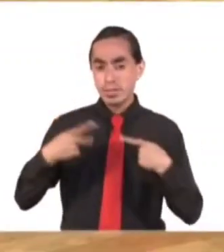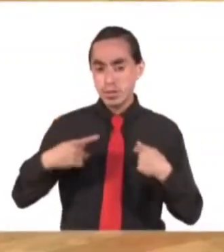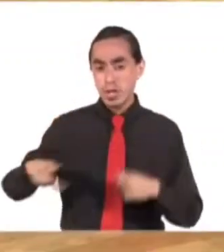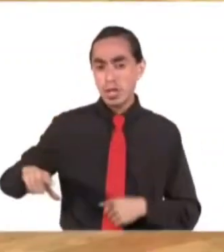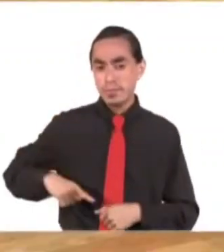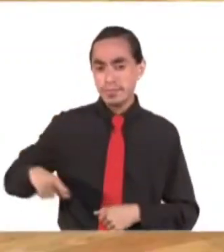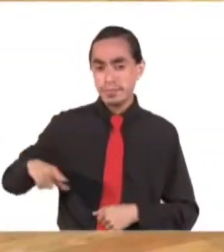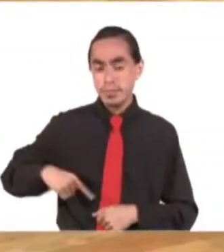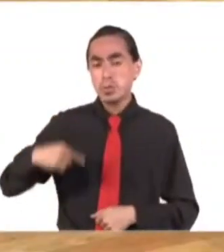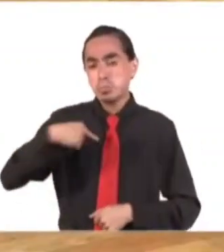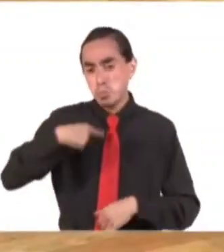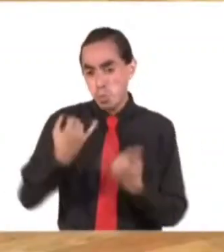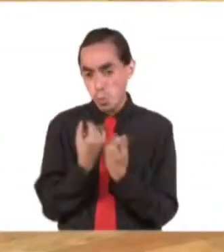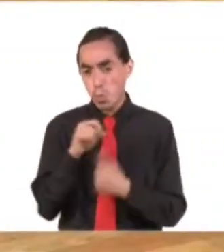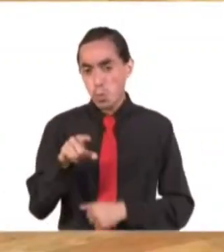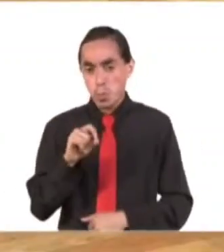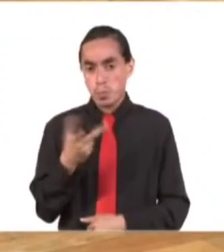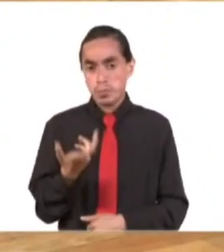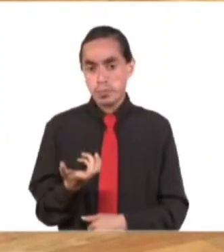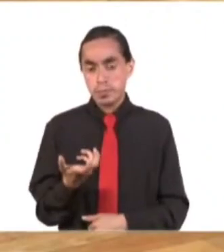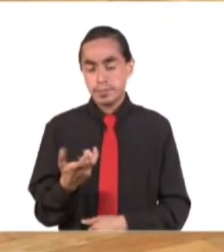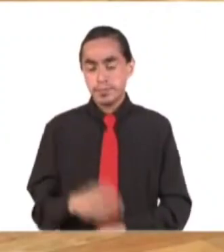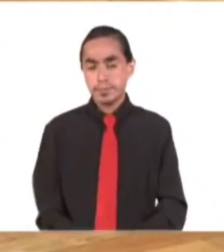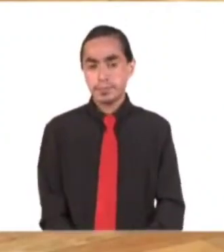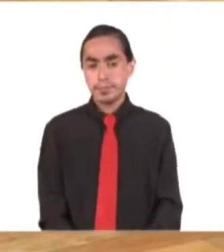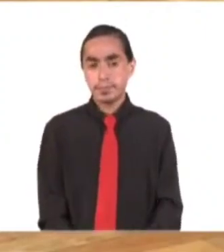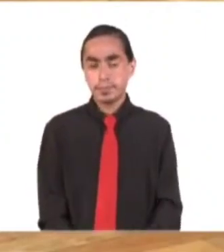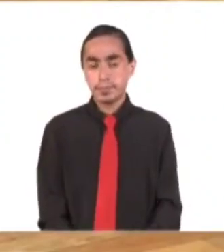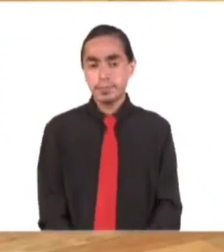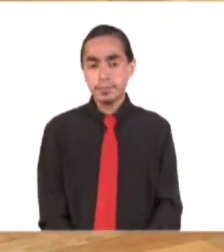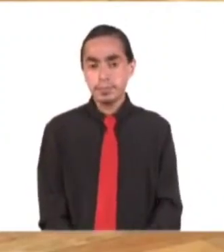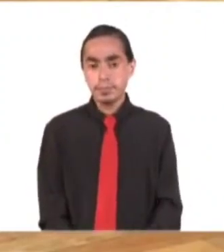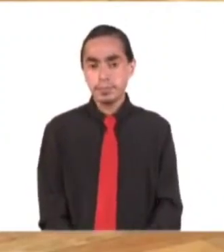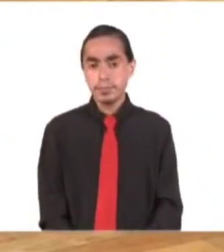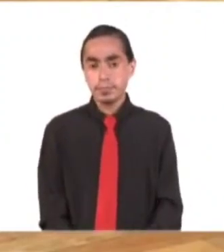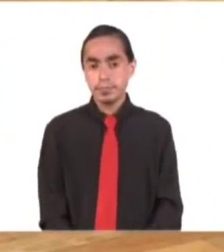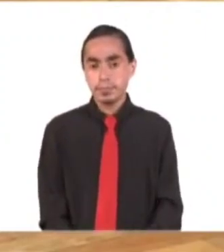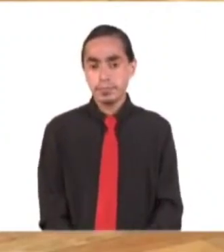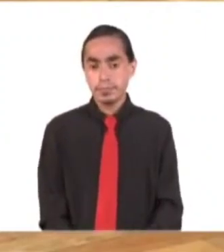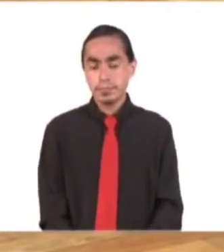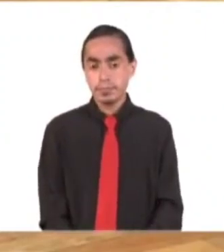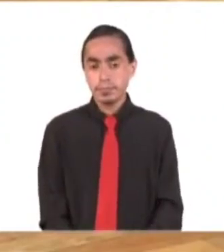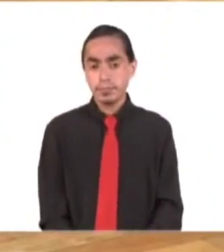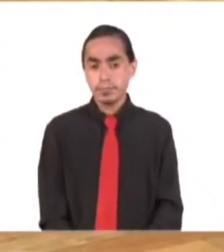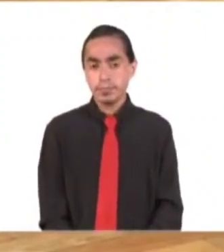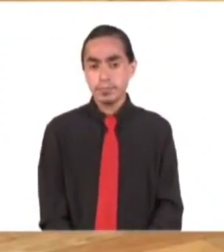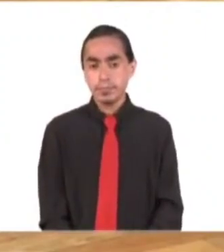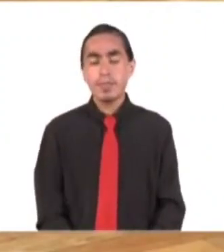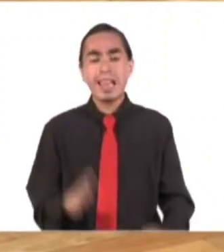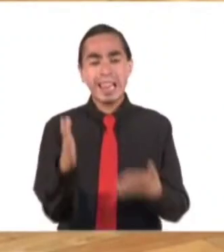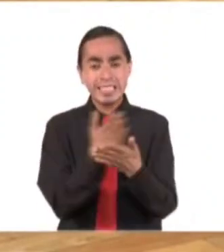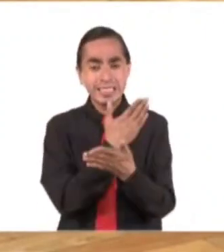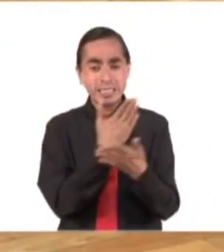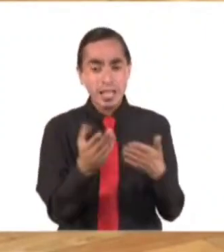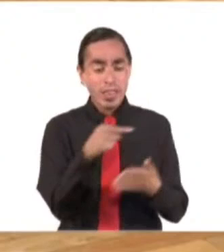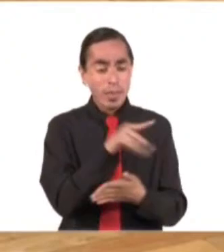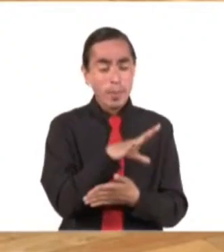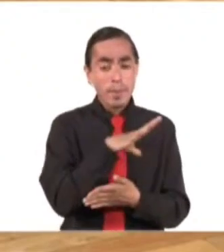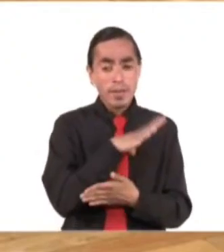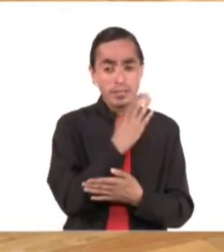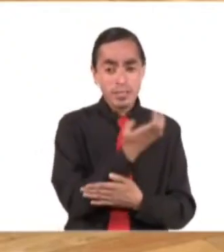colaborar como servidor público, en donde existe demasiada separación entre la academia y el sector